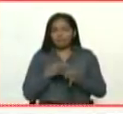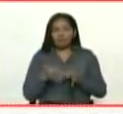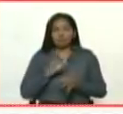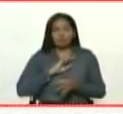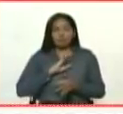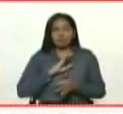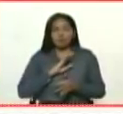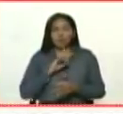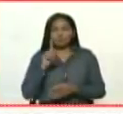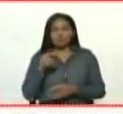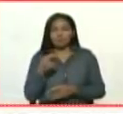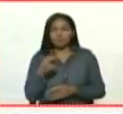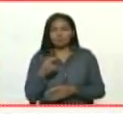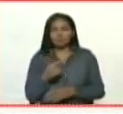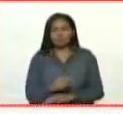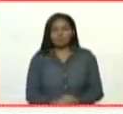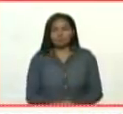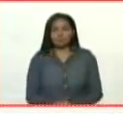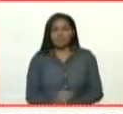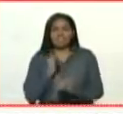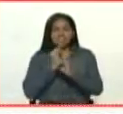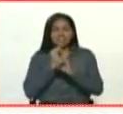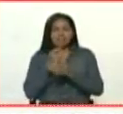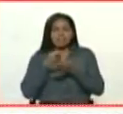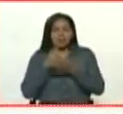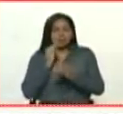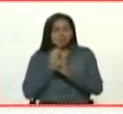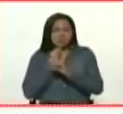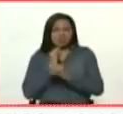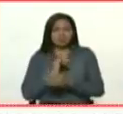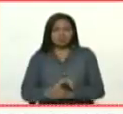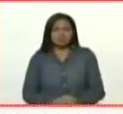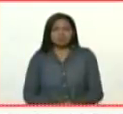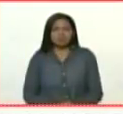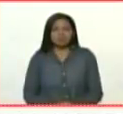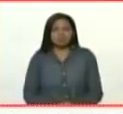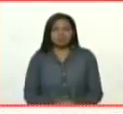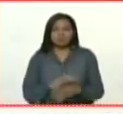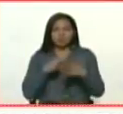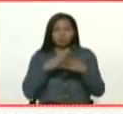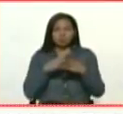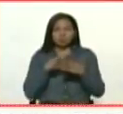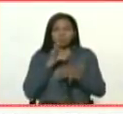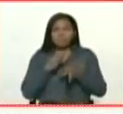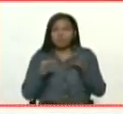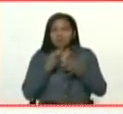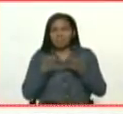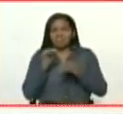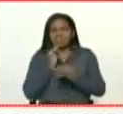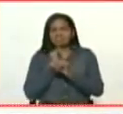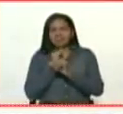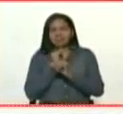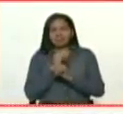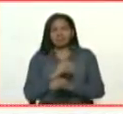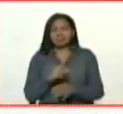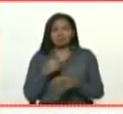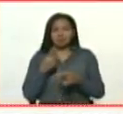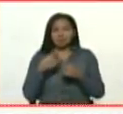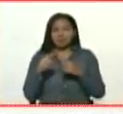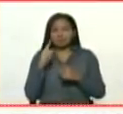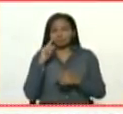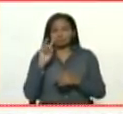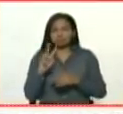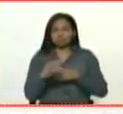criptomoneda, ese es el wallet, ¿verdad? Pasa que todo viene, digamos, en